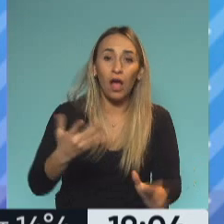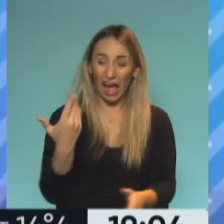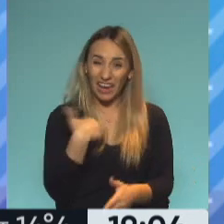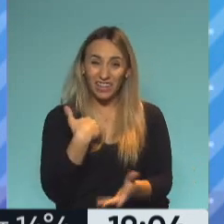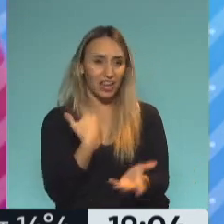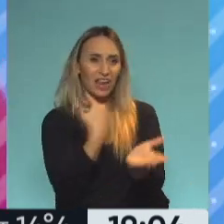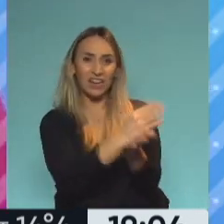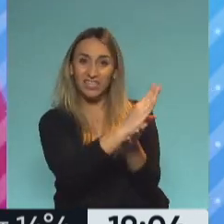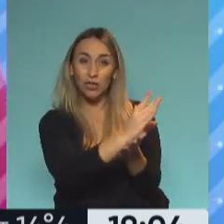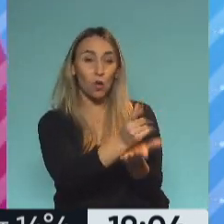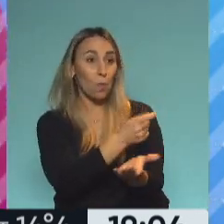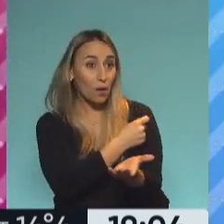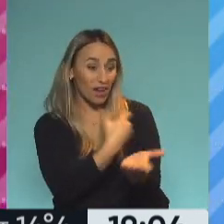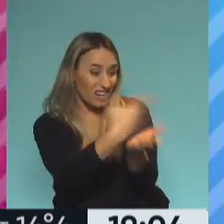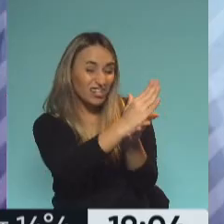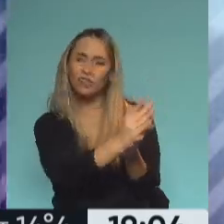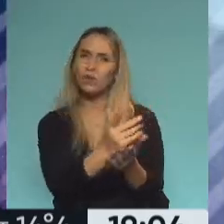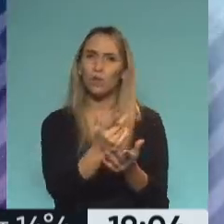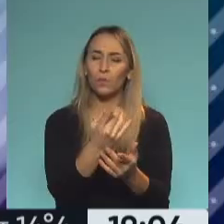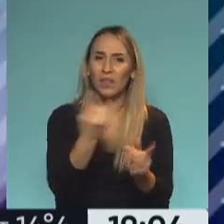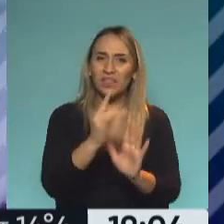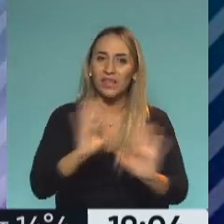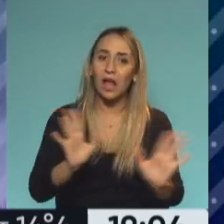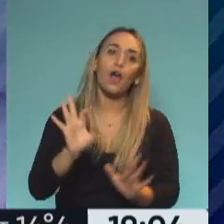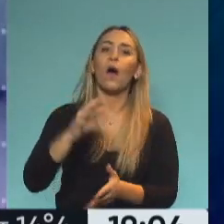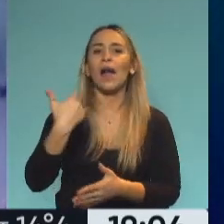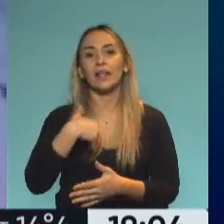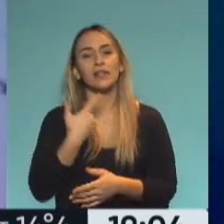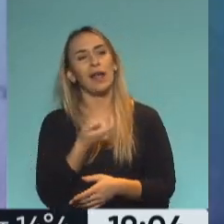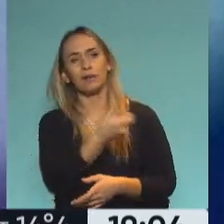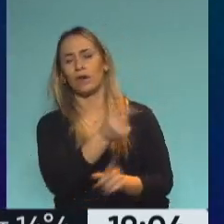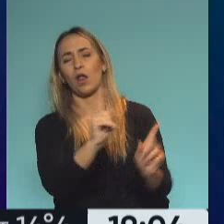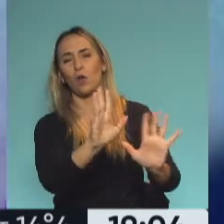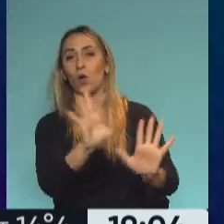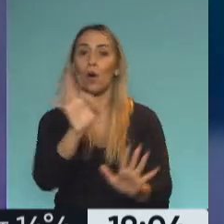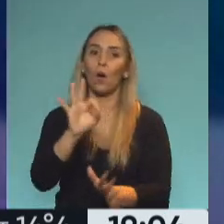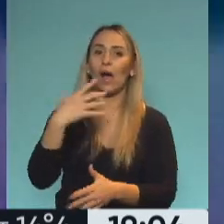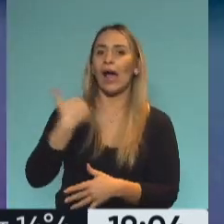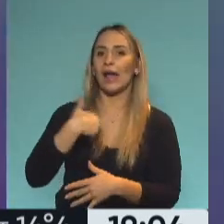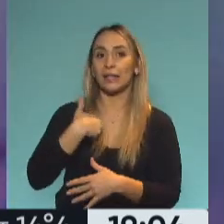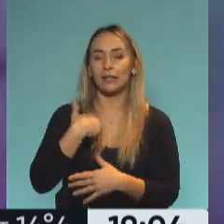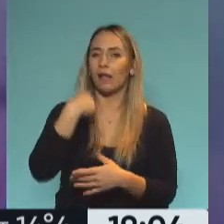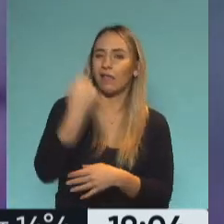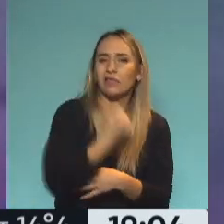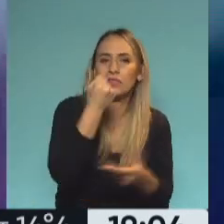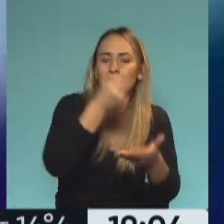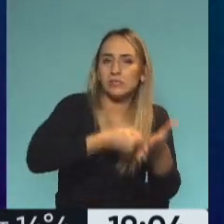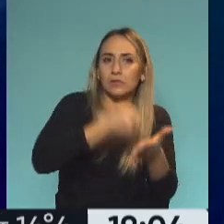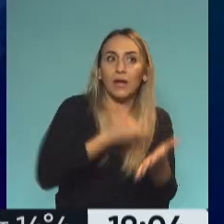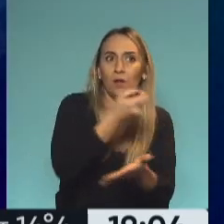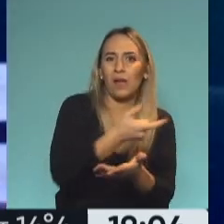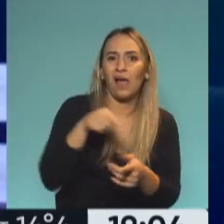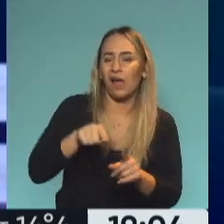una vacuna, que Argentina no quiera comprar Pfizer o que Argentina no esté trabajando para comprar la vacuna de Pfizer.